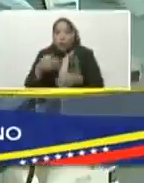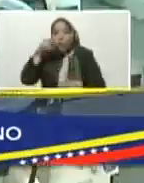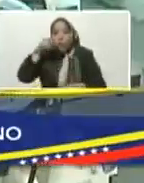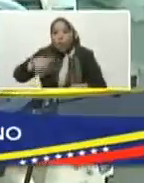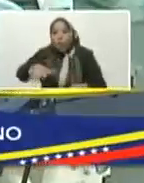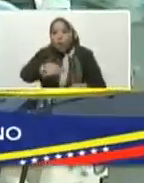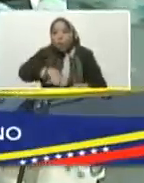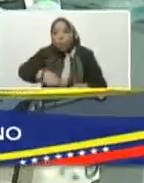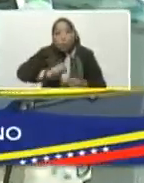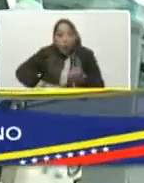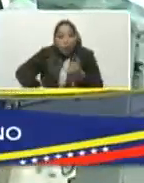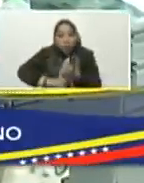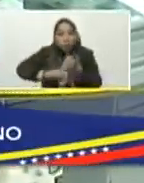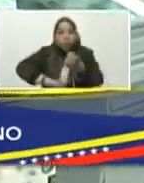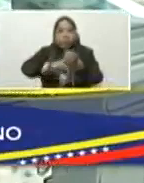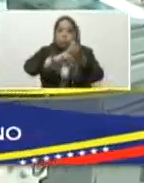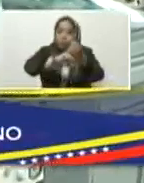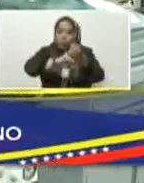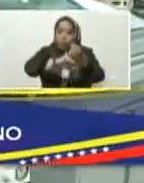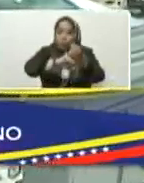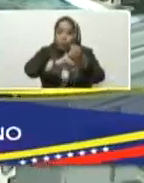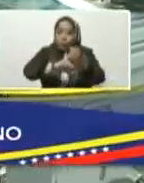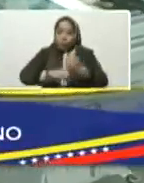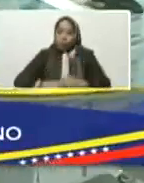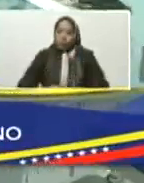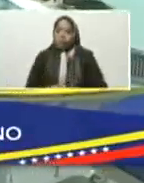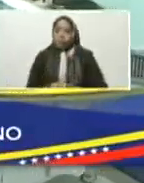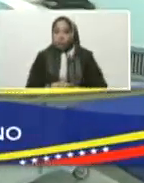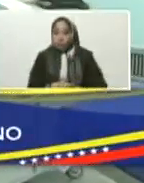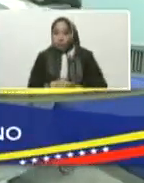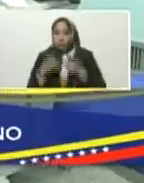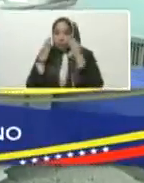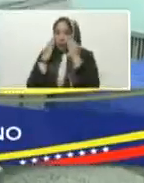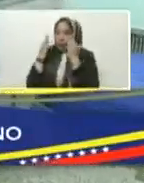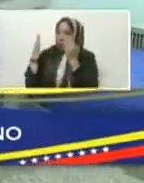ozonoterapia para la